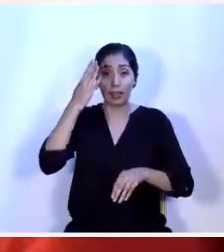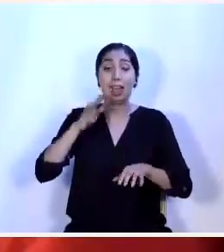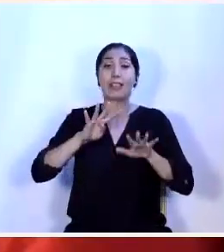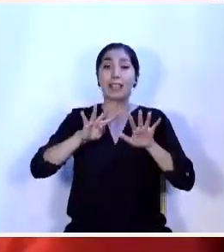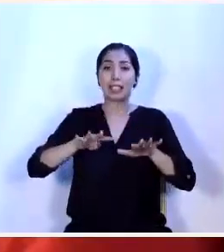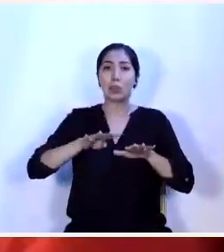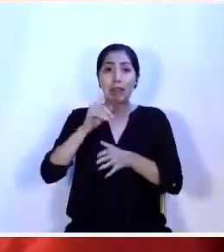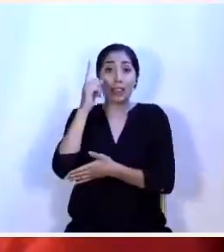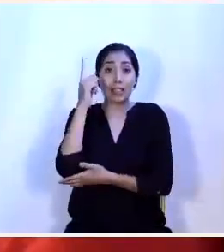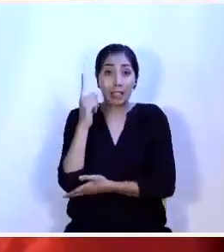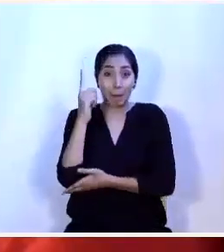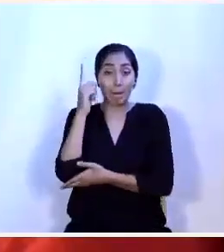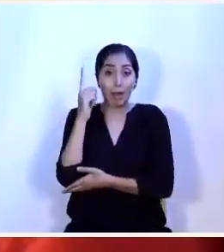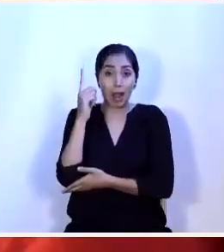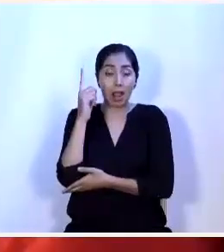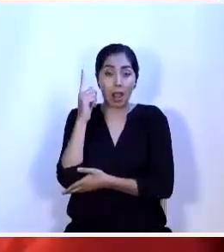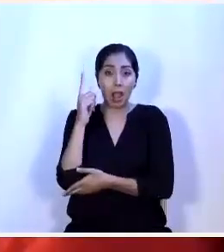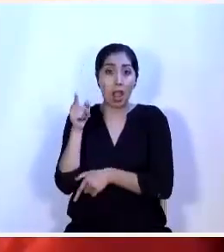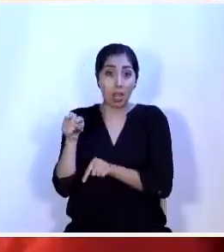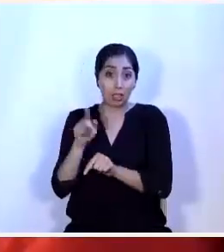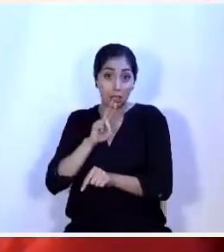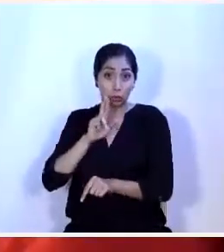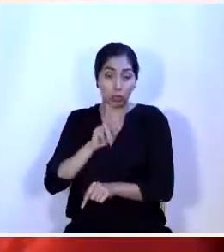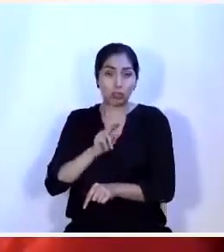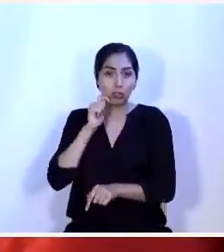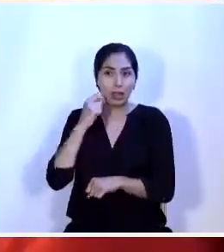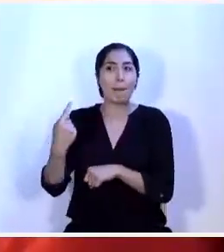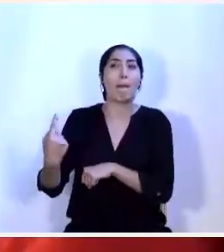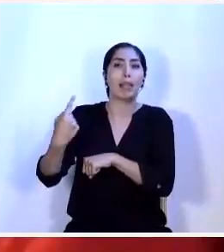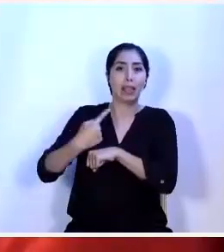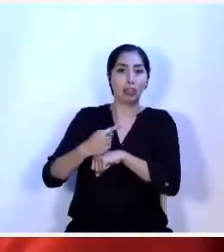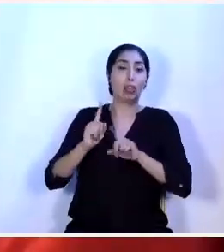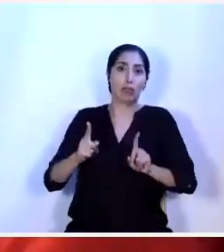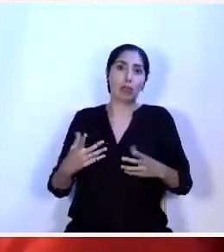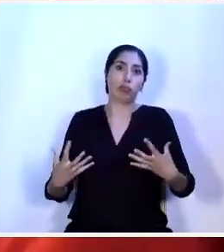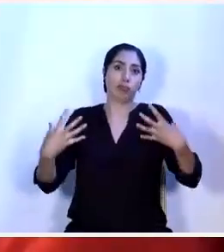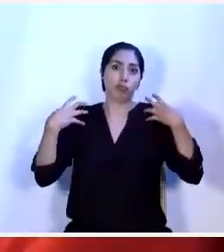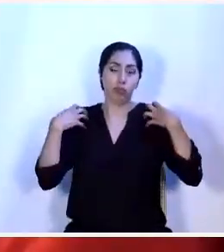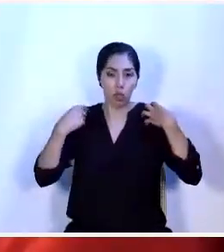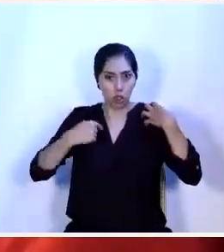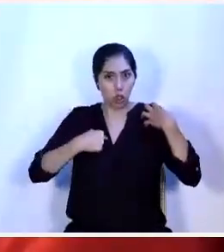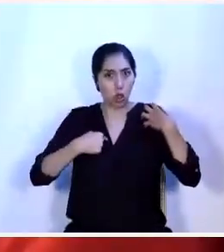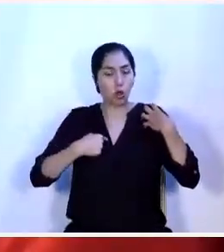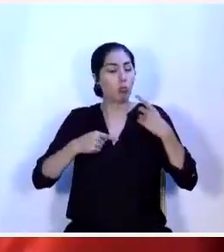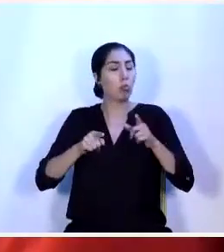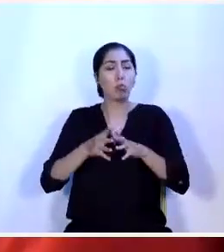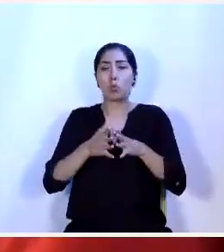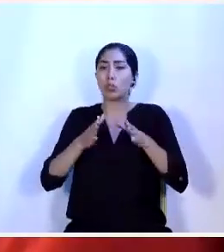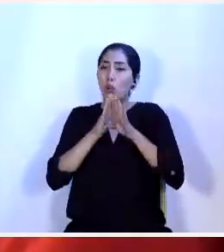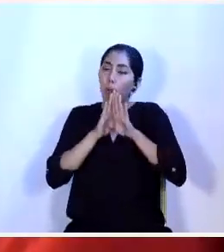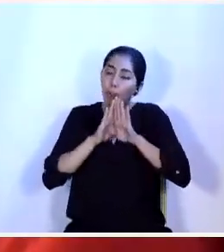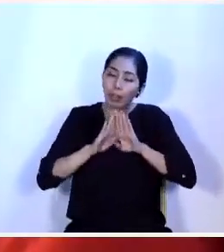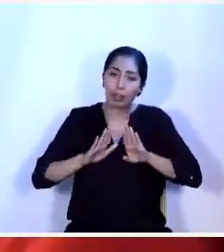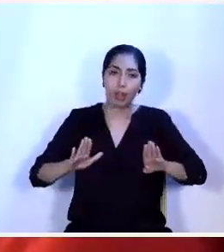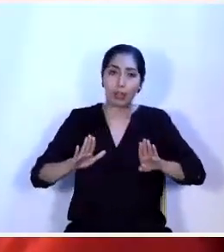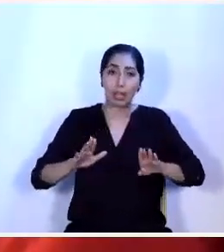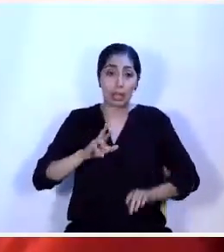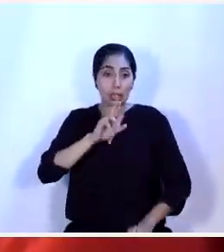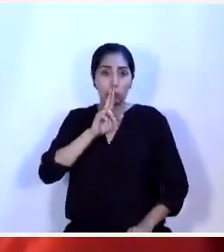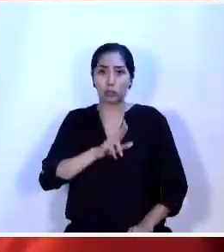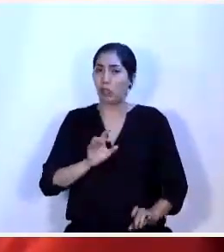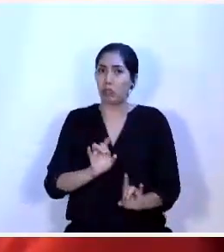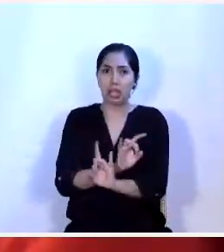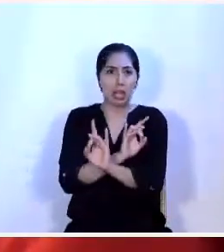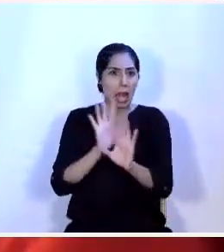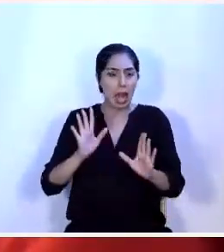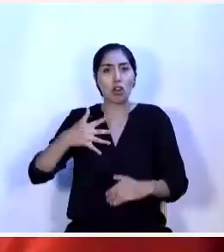me parece que es un mandato que tenemos que tomarnos, y yo particularmente me lo tomo con mucha humildad. Fue un resultado claro, fue un